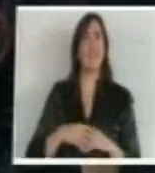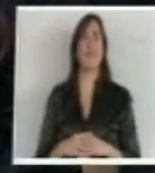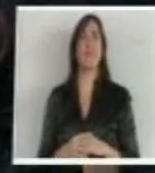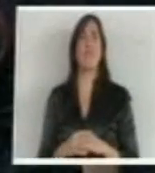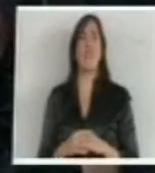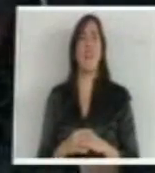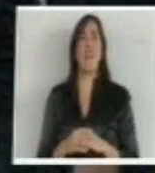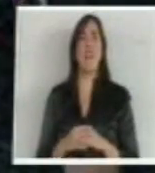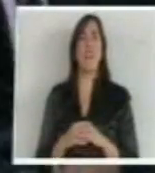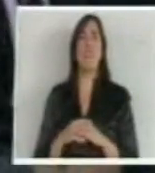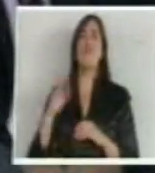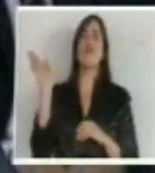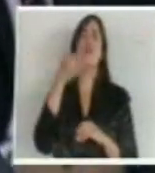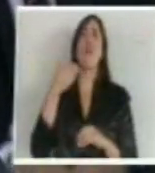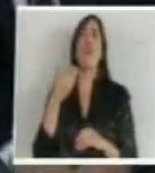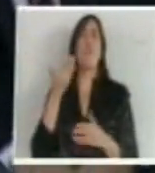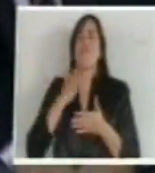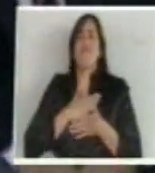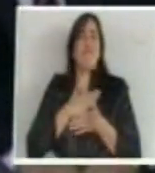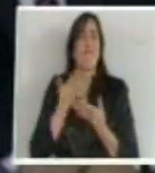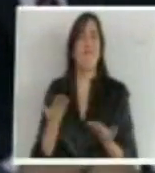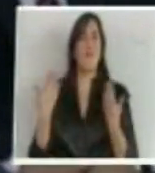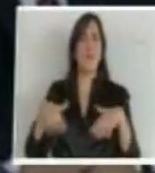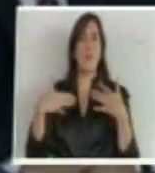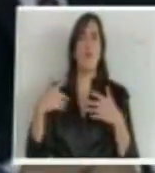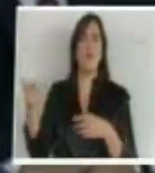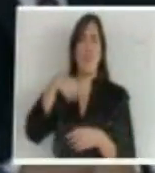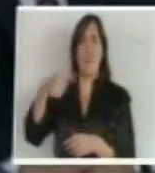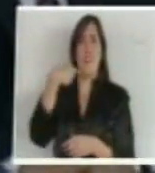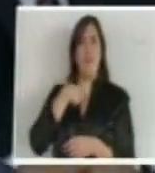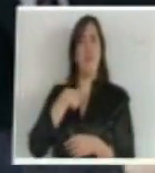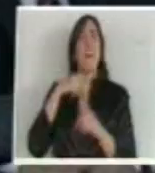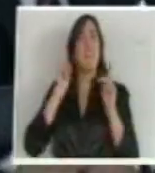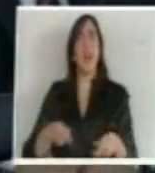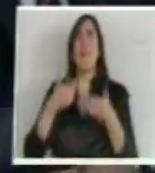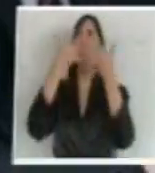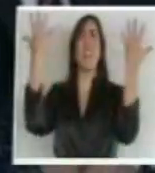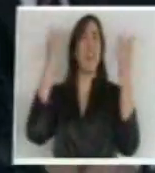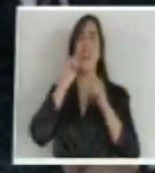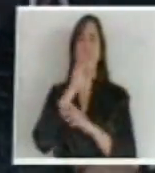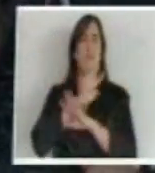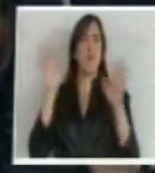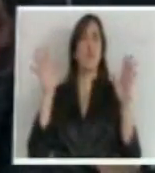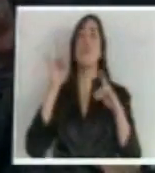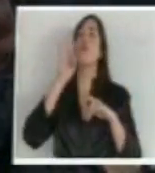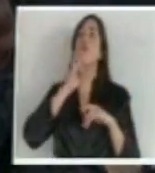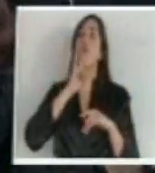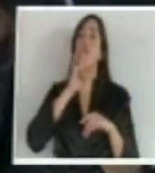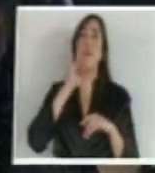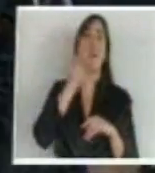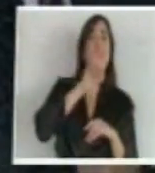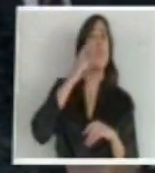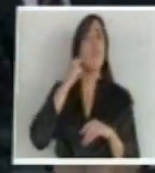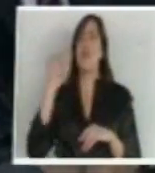con sus afectos y también con un hermoso día, tucumanos y